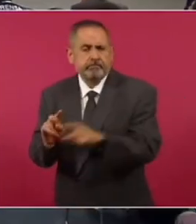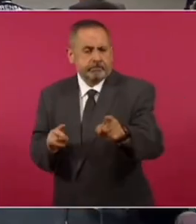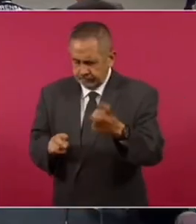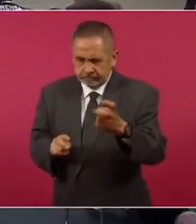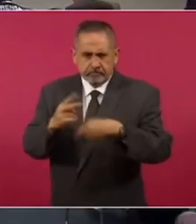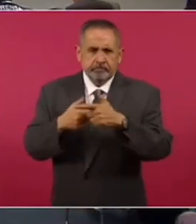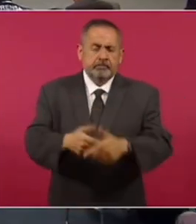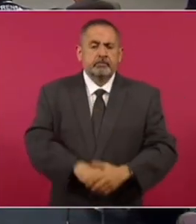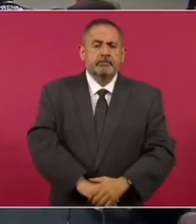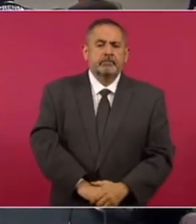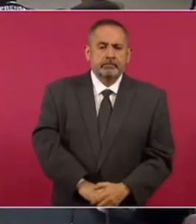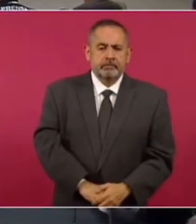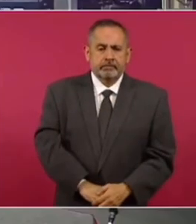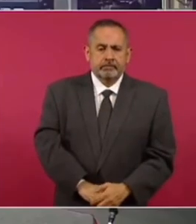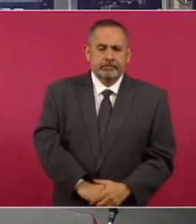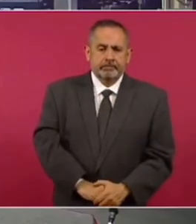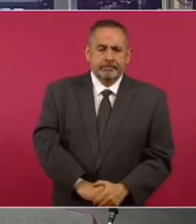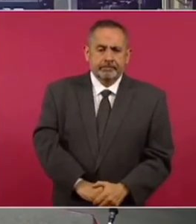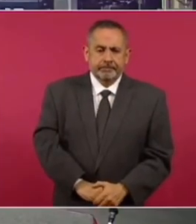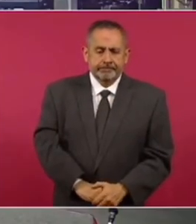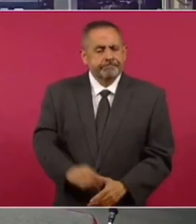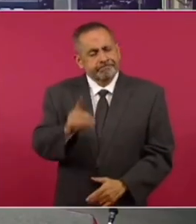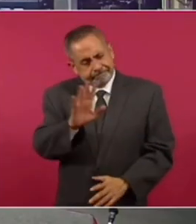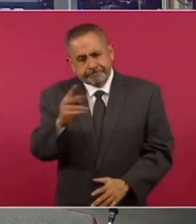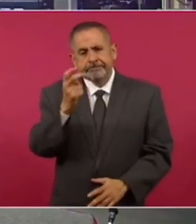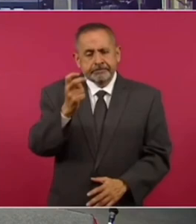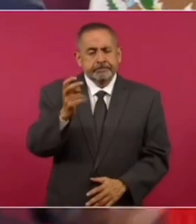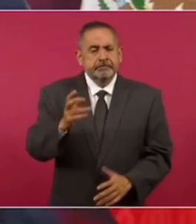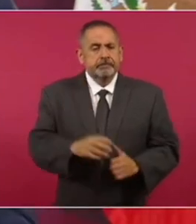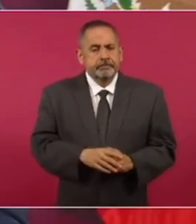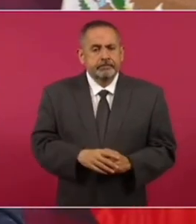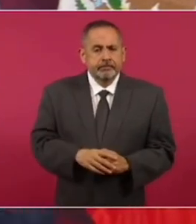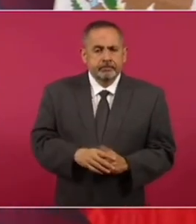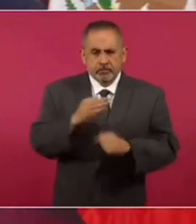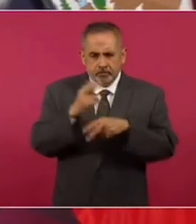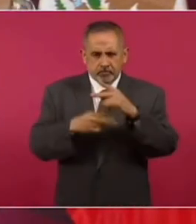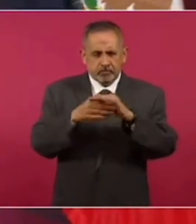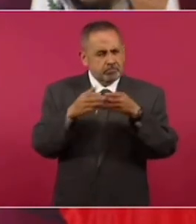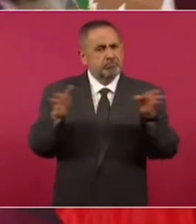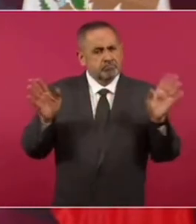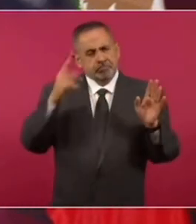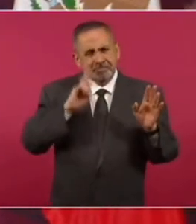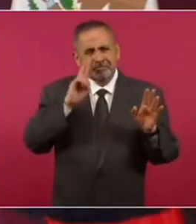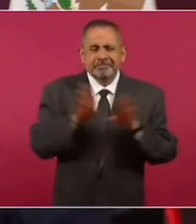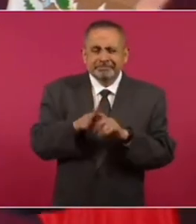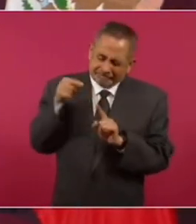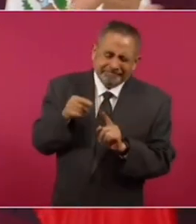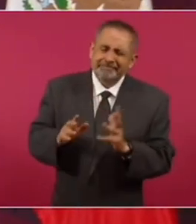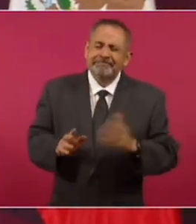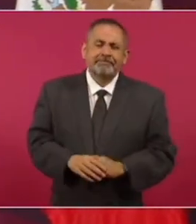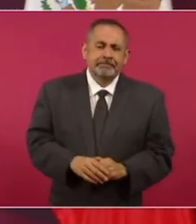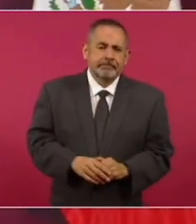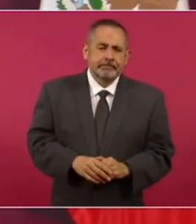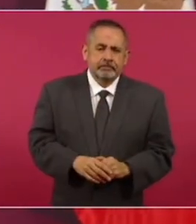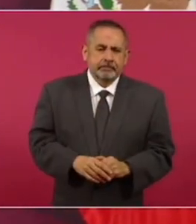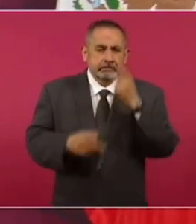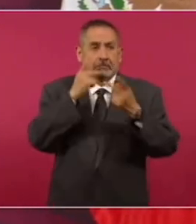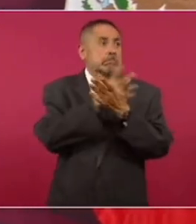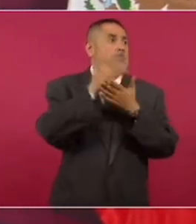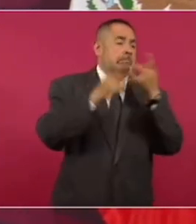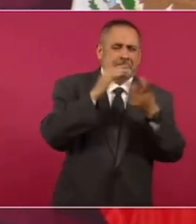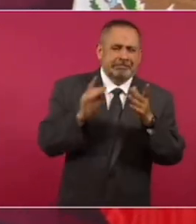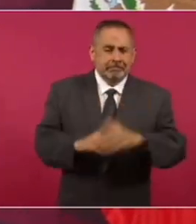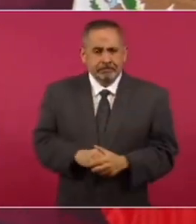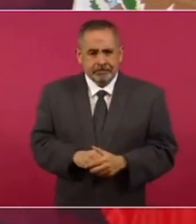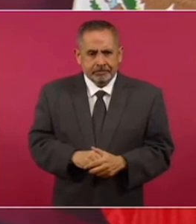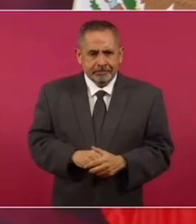dimensión humana. Bueno, precisamente por eso estoy hablando en términos así muy generales, porque si no, pues, puro sensacionalismo.